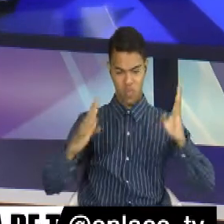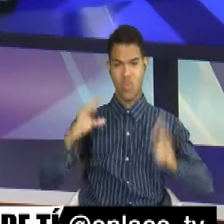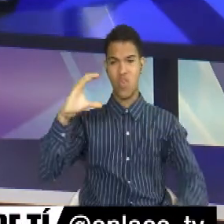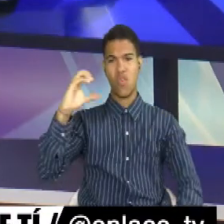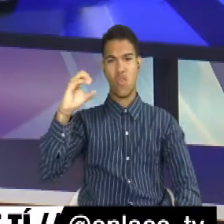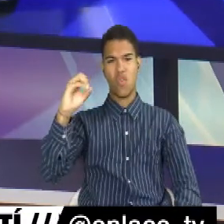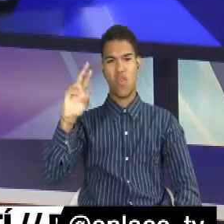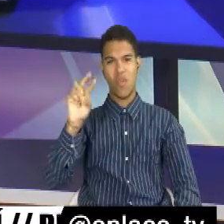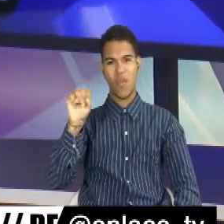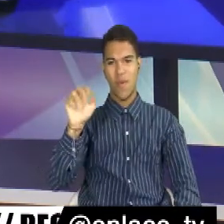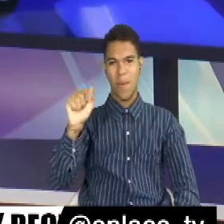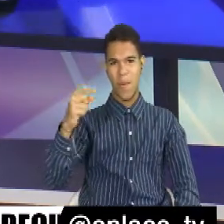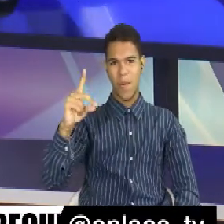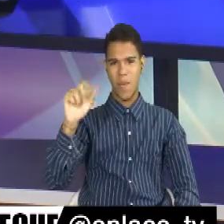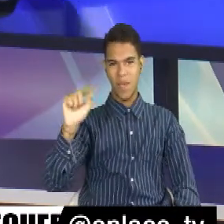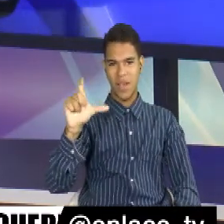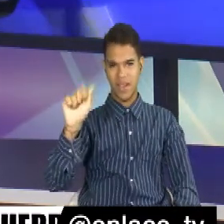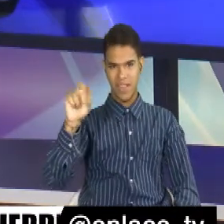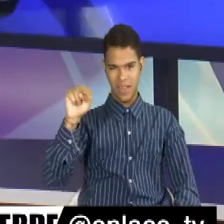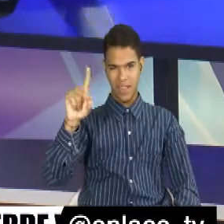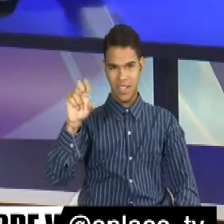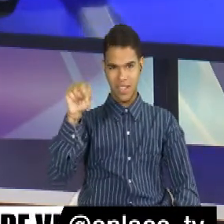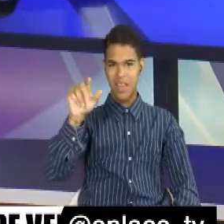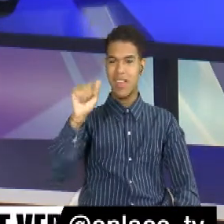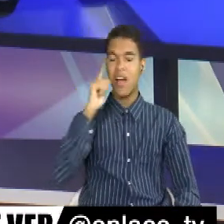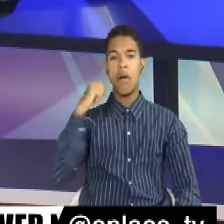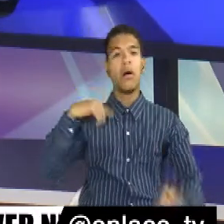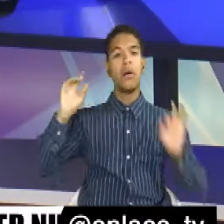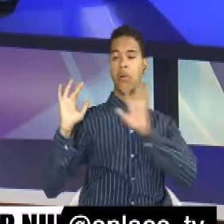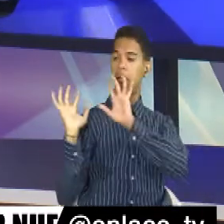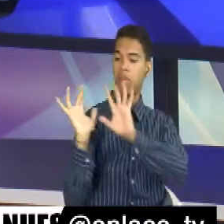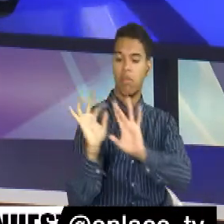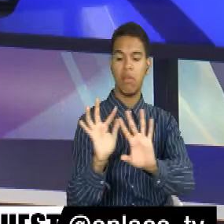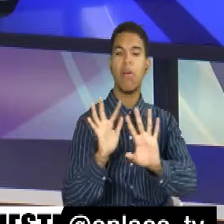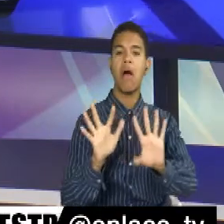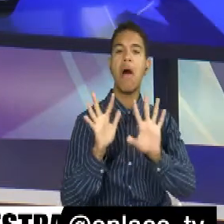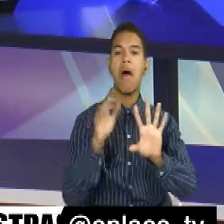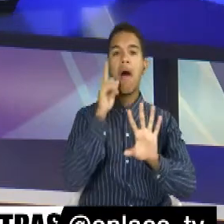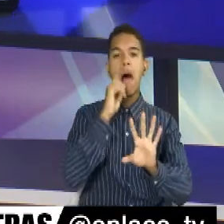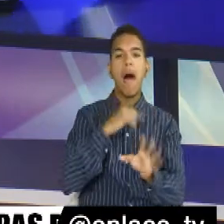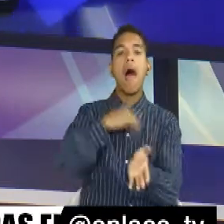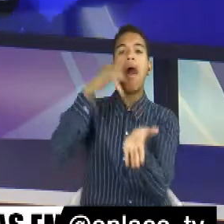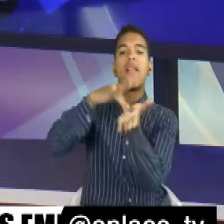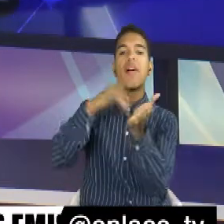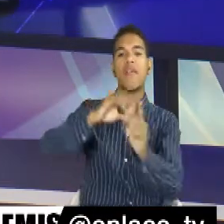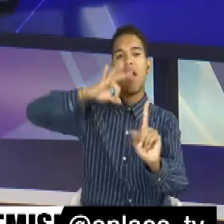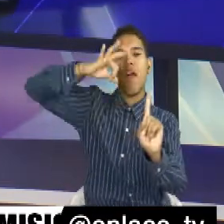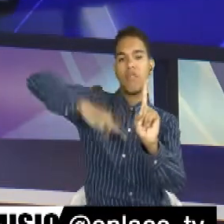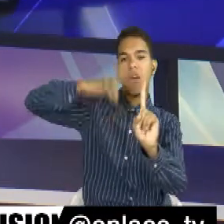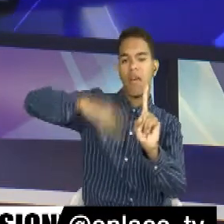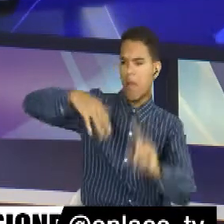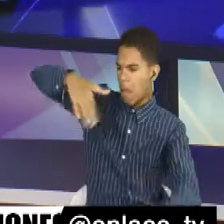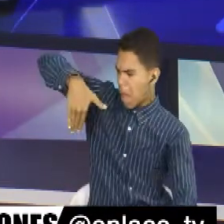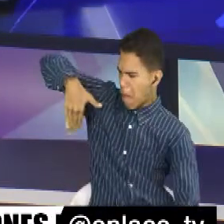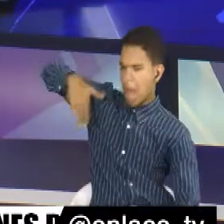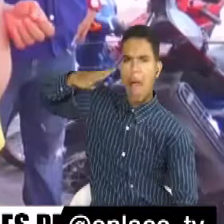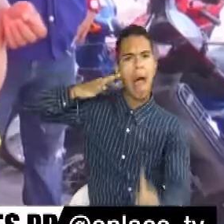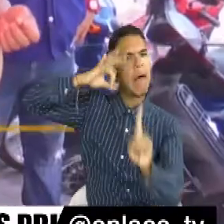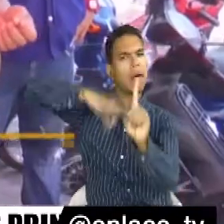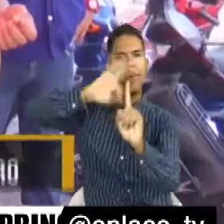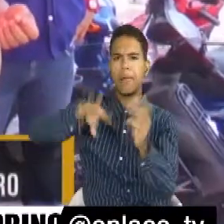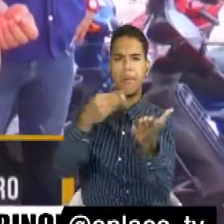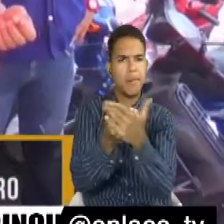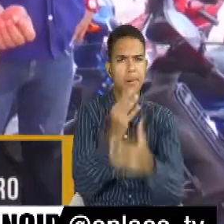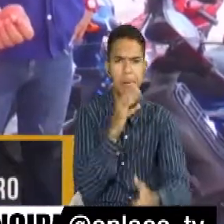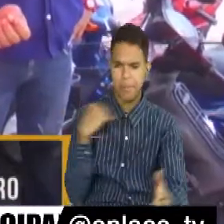Navelena advierten que no bajarán la guardia y permanecerán allí hasta tanto les sean pagados 3 meses de salario atrasados. Llega